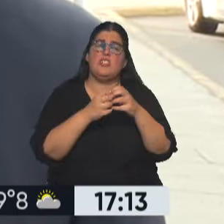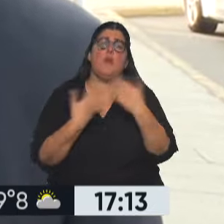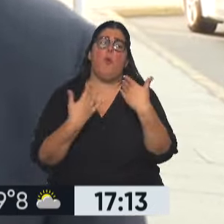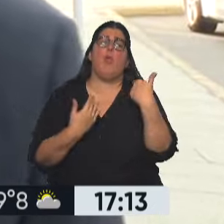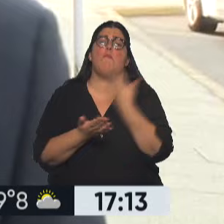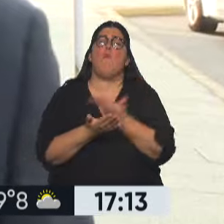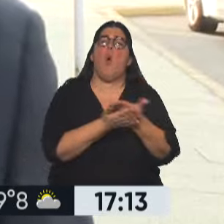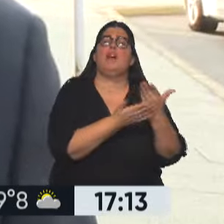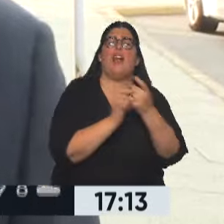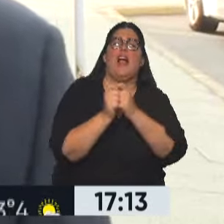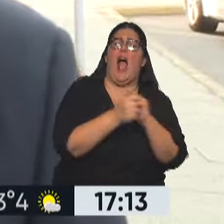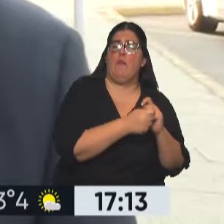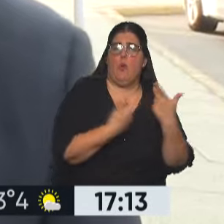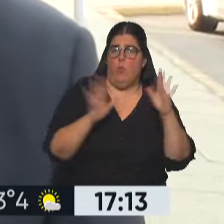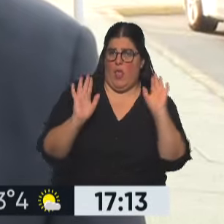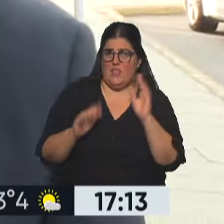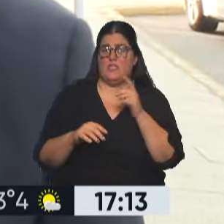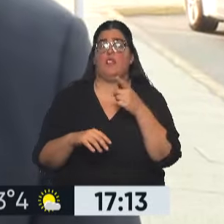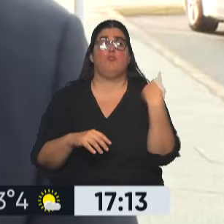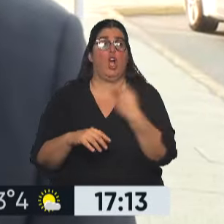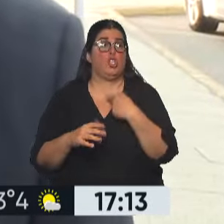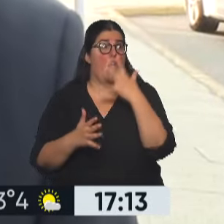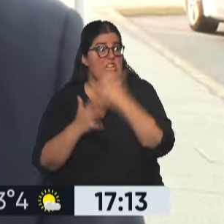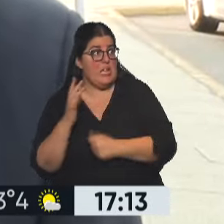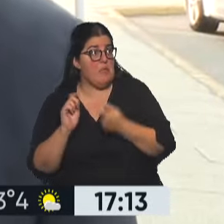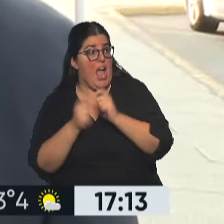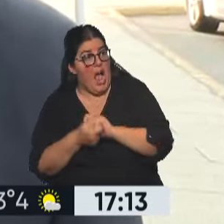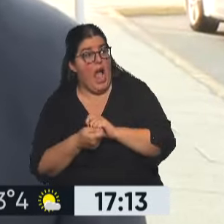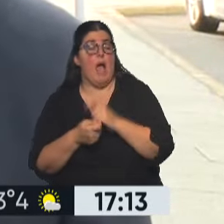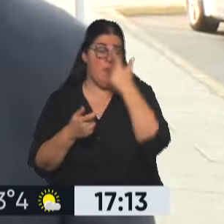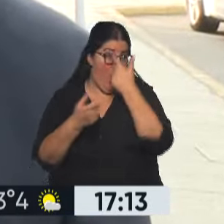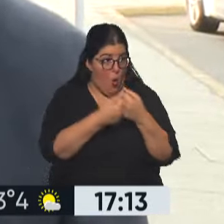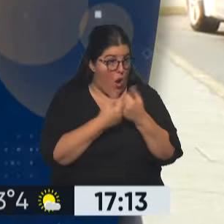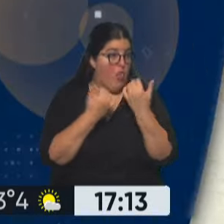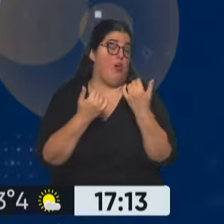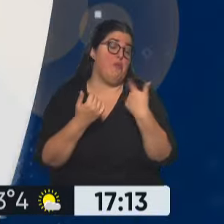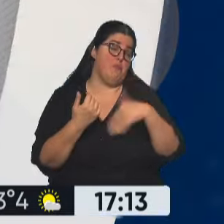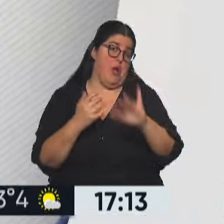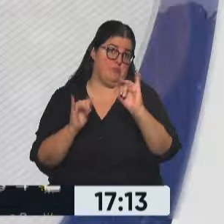modificaciones, así que si hay modificaciones que estemos dispuestos a aceptar y que tengan consenso, la vamos a hacer.